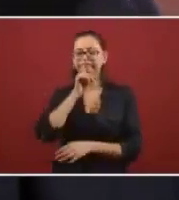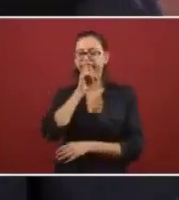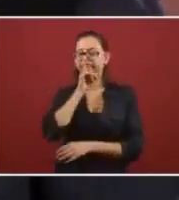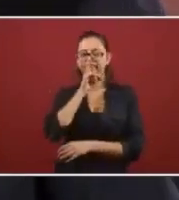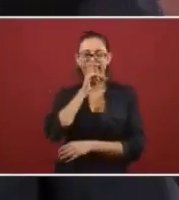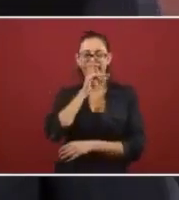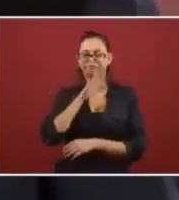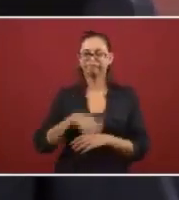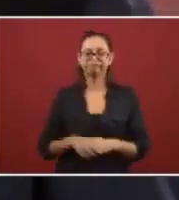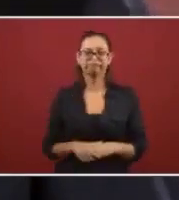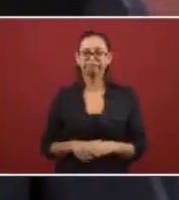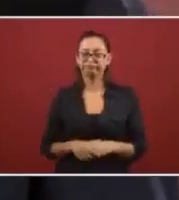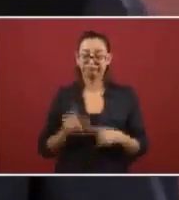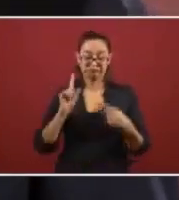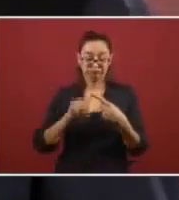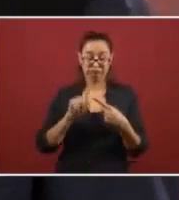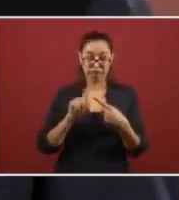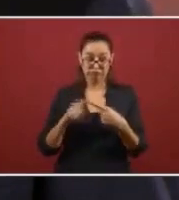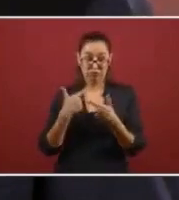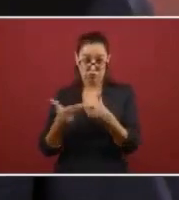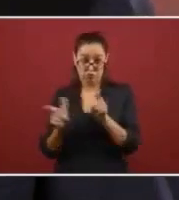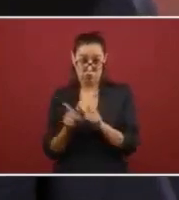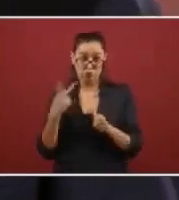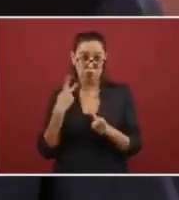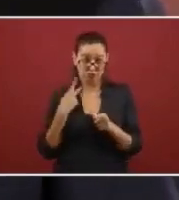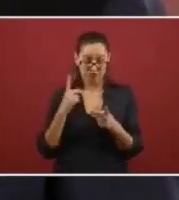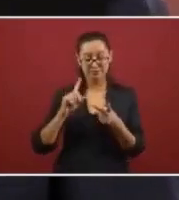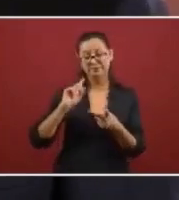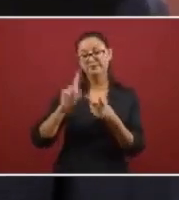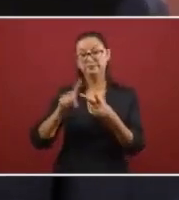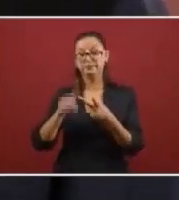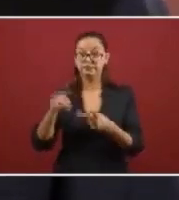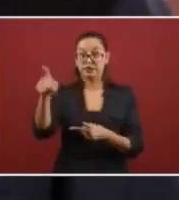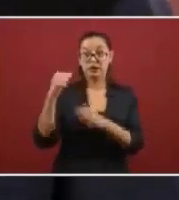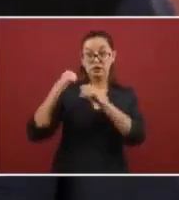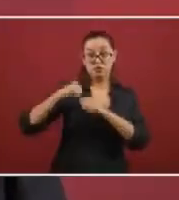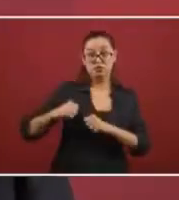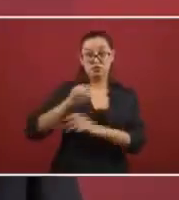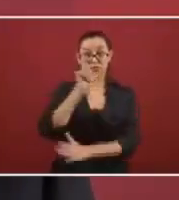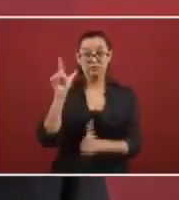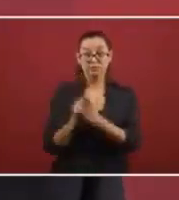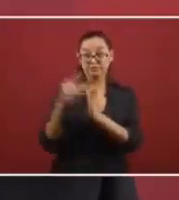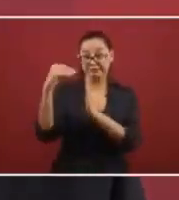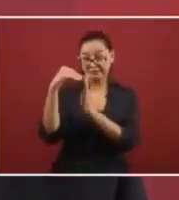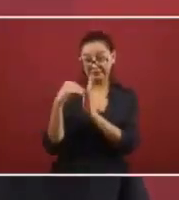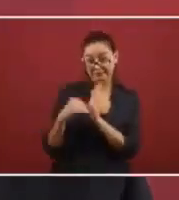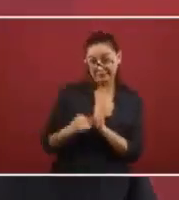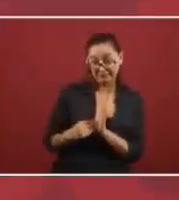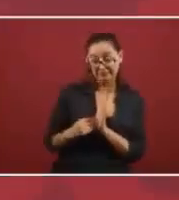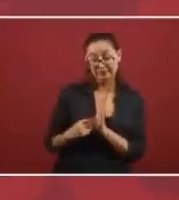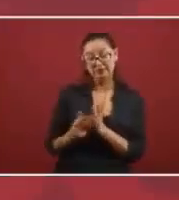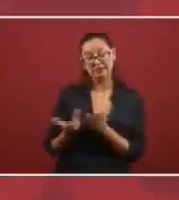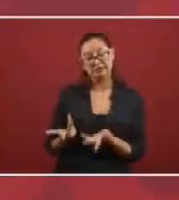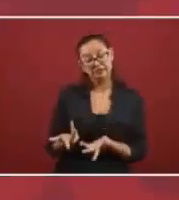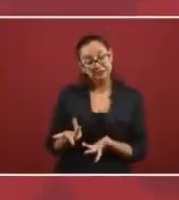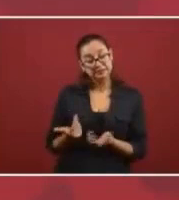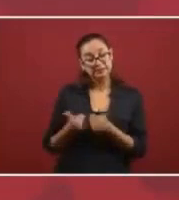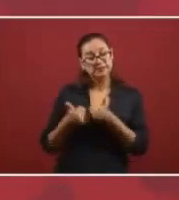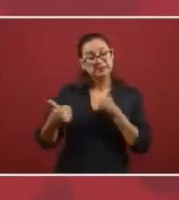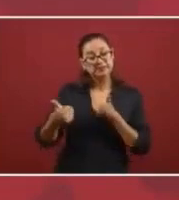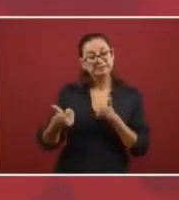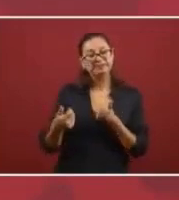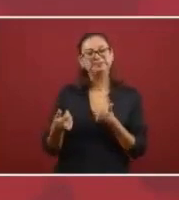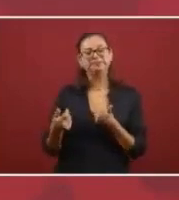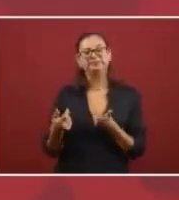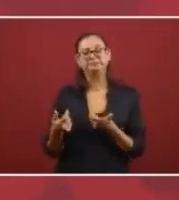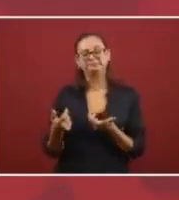trata del poder legislativo lo que creo yo no sólo para en este